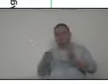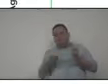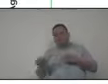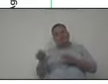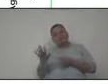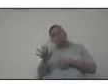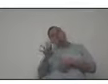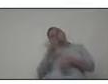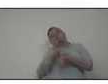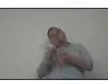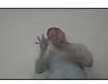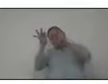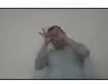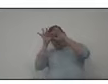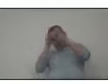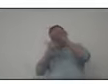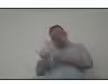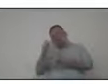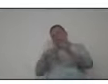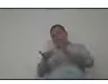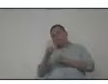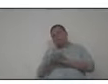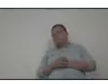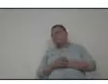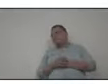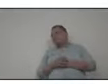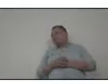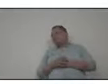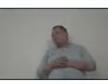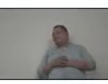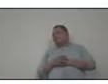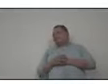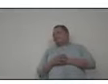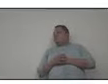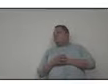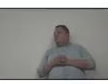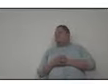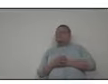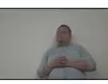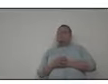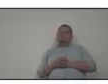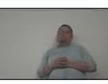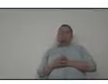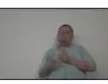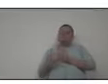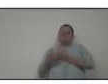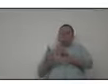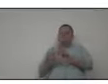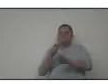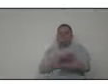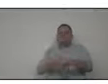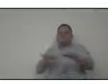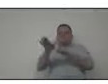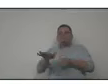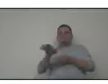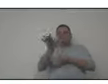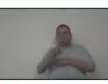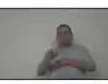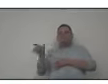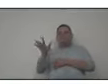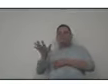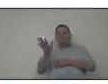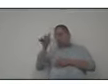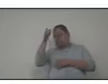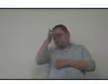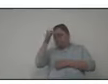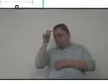Casanare. En atención y representación del usuario, que es uno de los indicadores más duros que nos